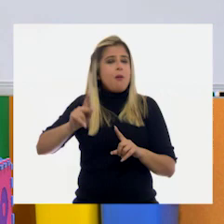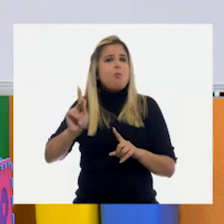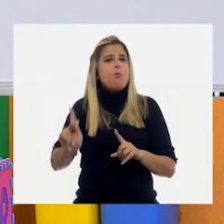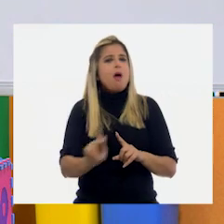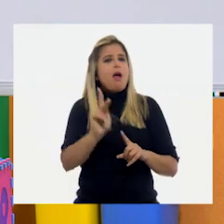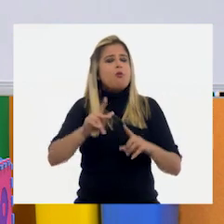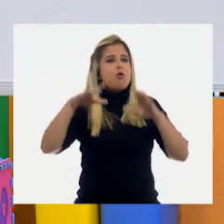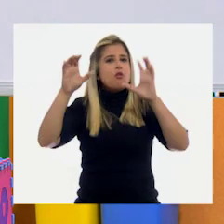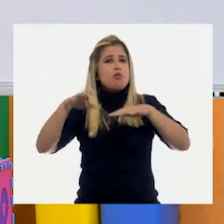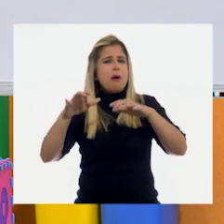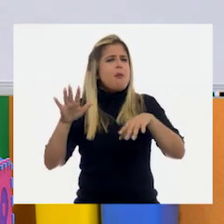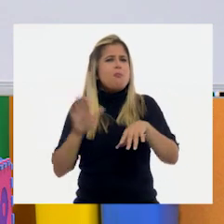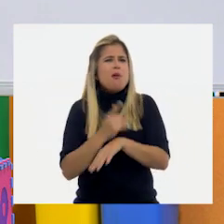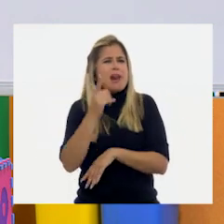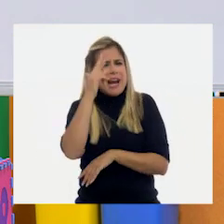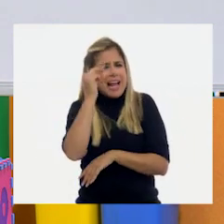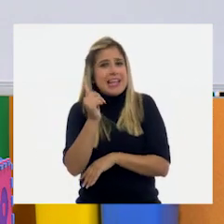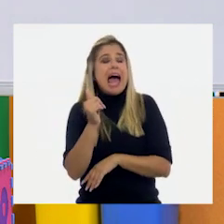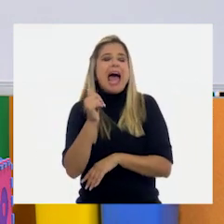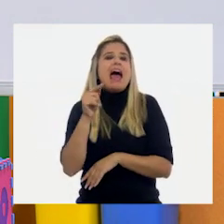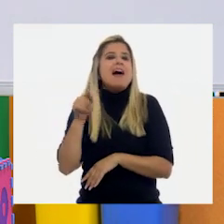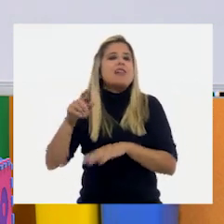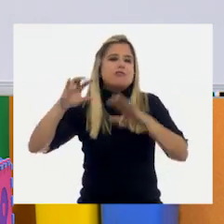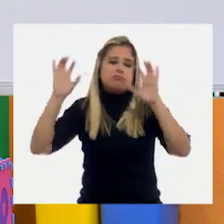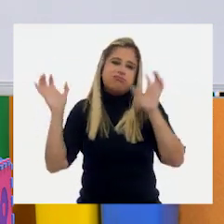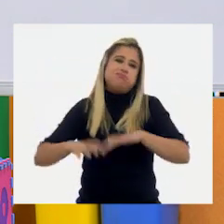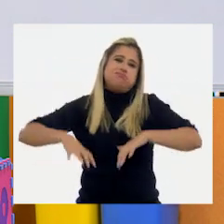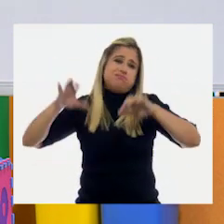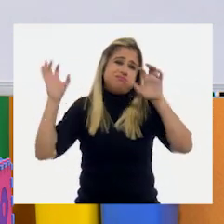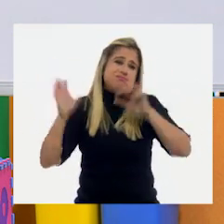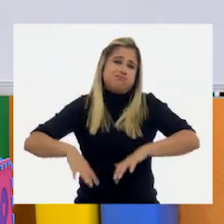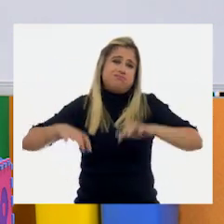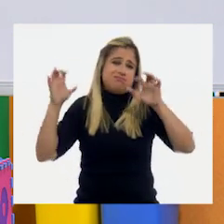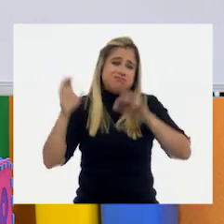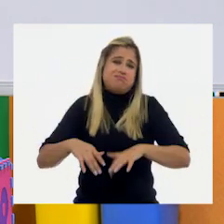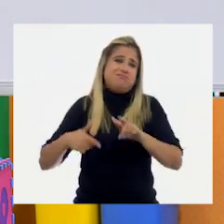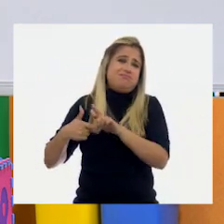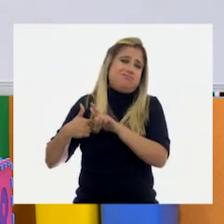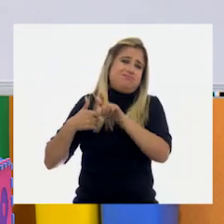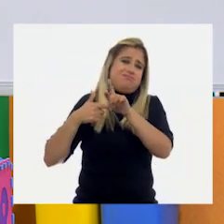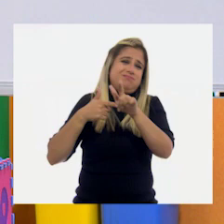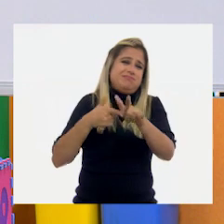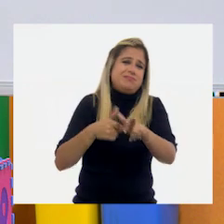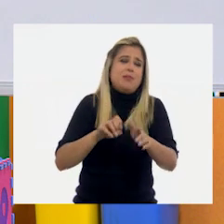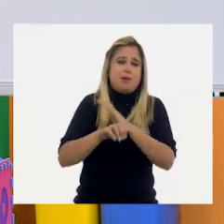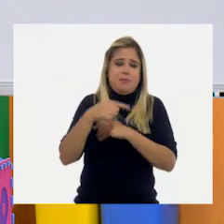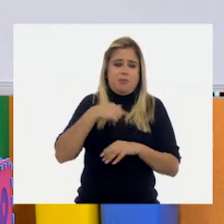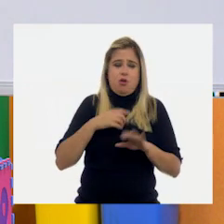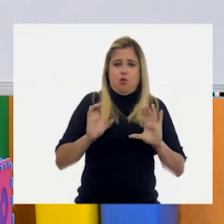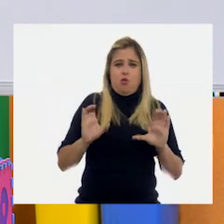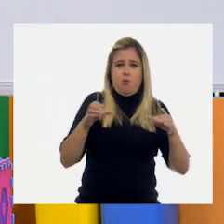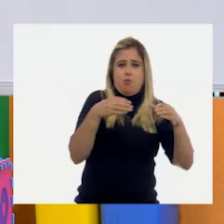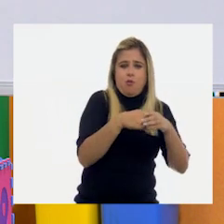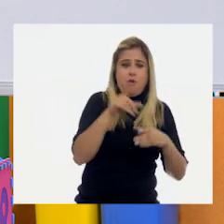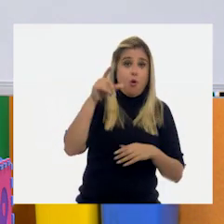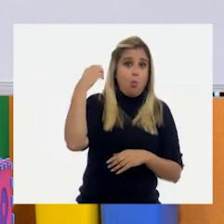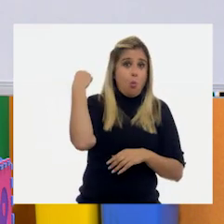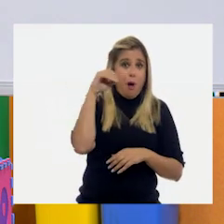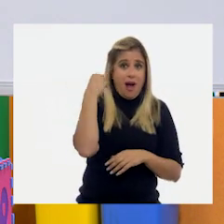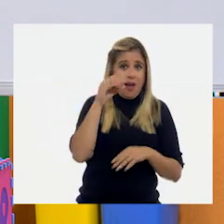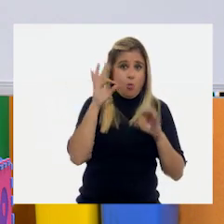porque todo el tiempo llueve en la gran mayoría del estado, bueno, por ejemplo, en mi comunidad, en